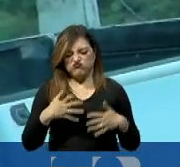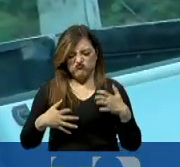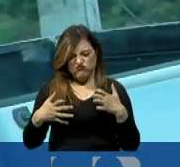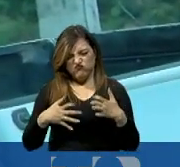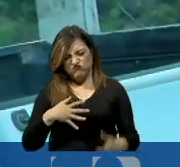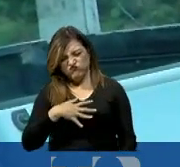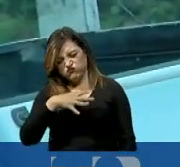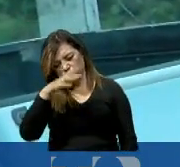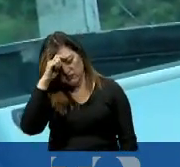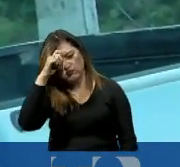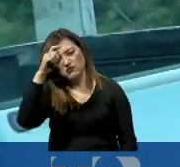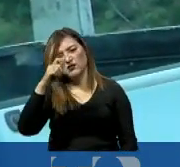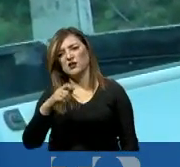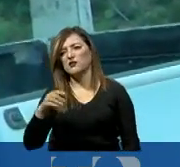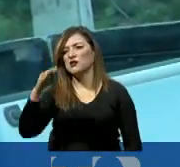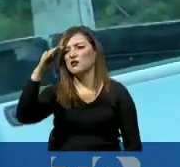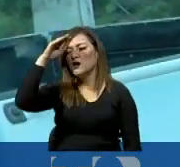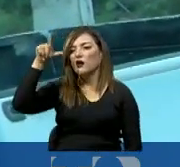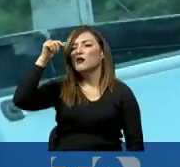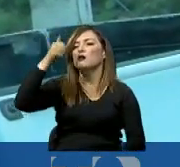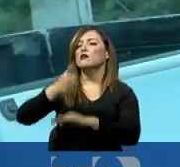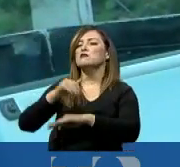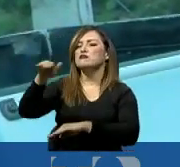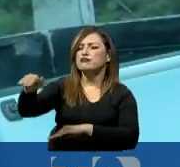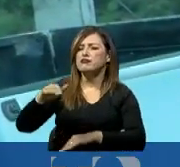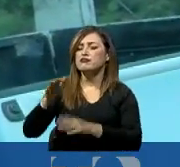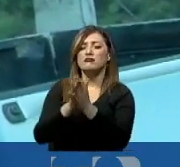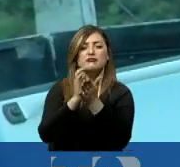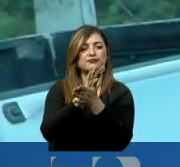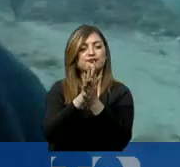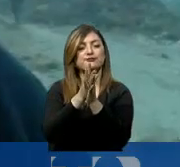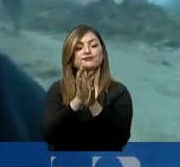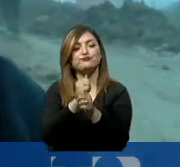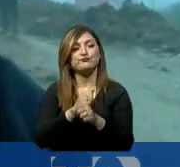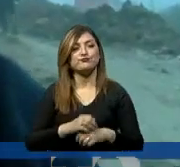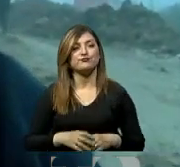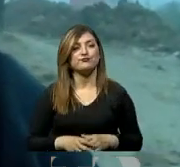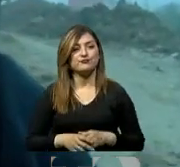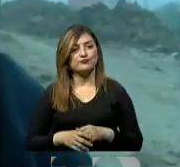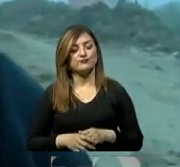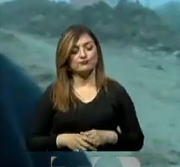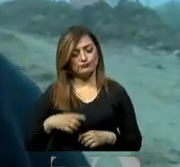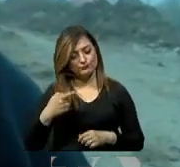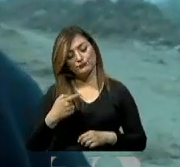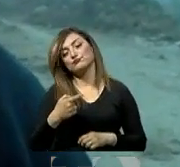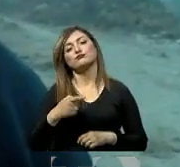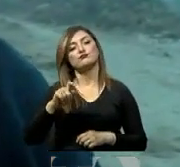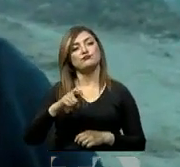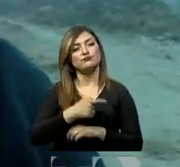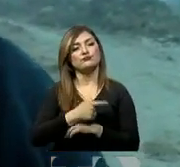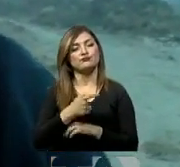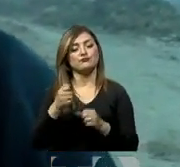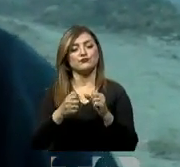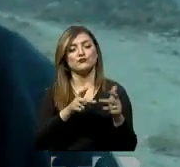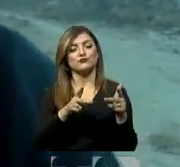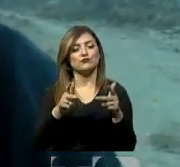cansados de tanto pedido, de tanta gestión y poco o nada se ha hecho. Transitamos diariamente, pero para todo el transporte público,